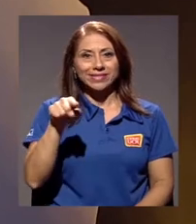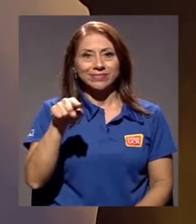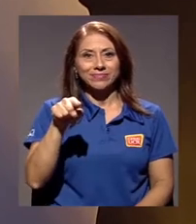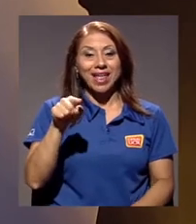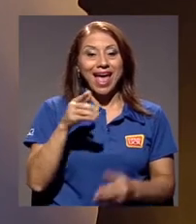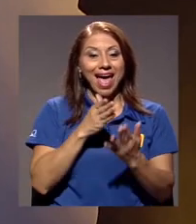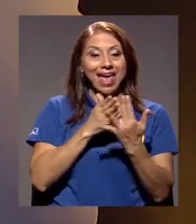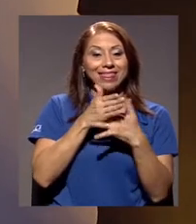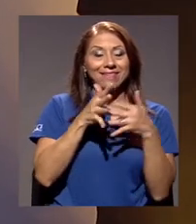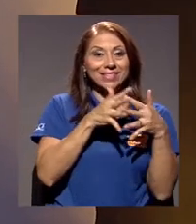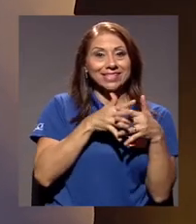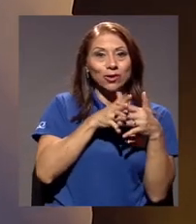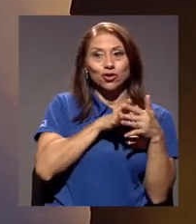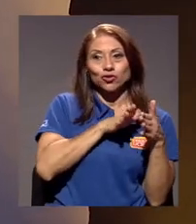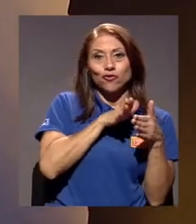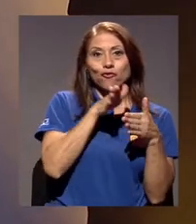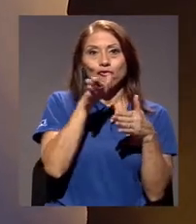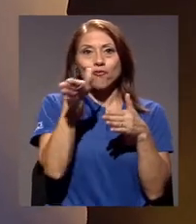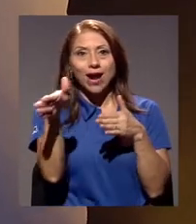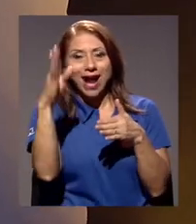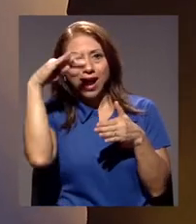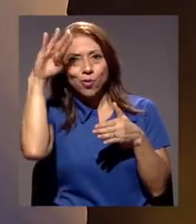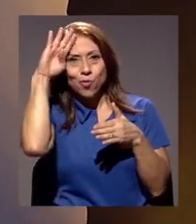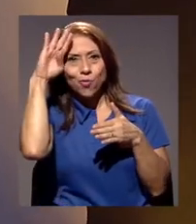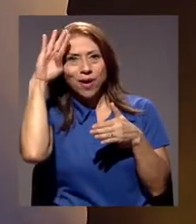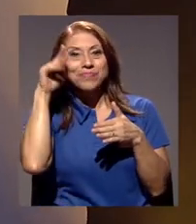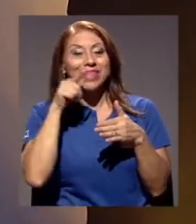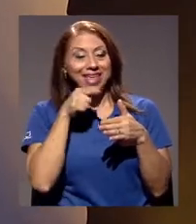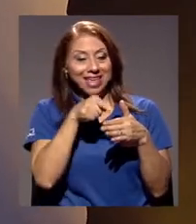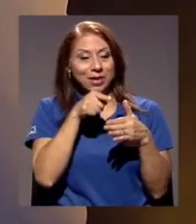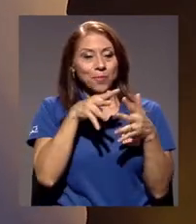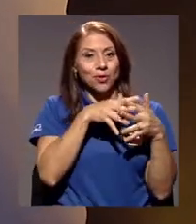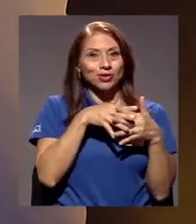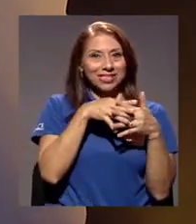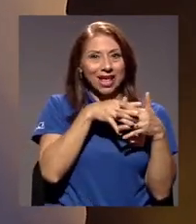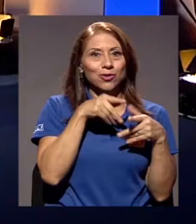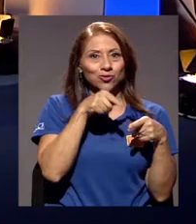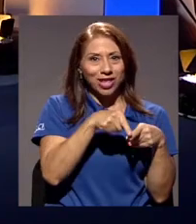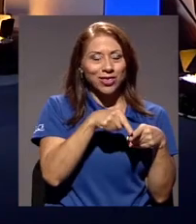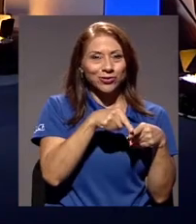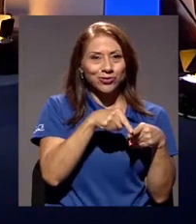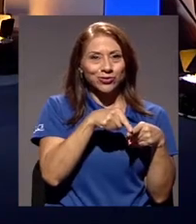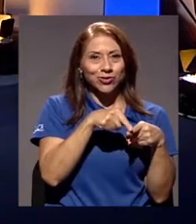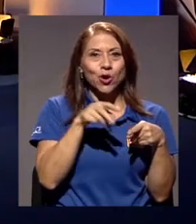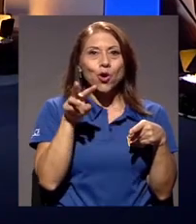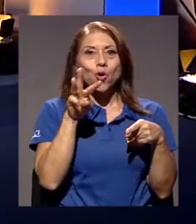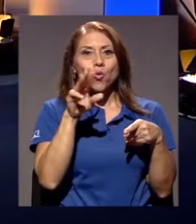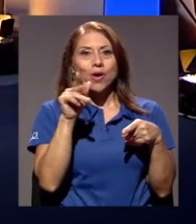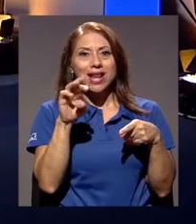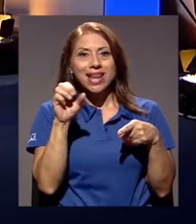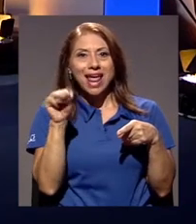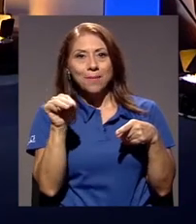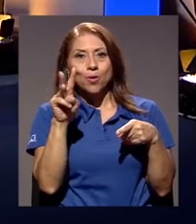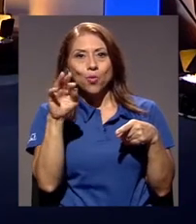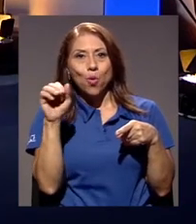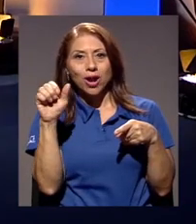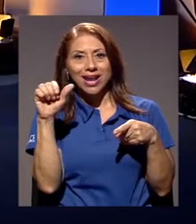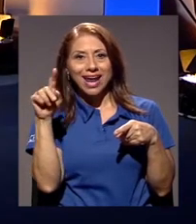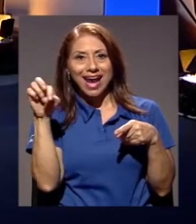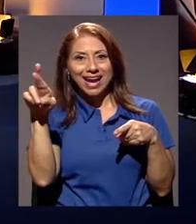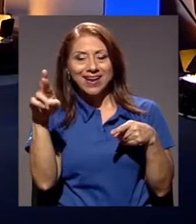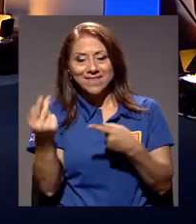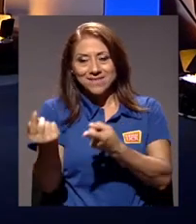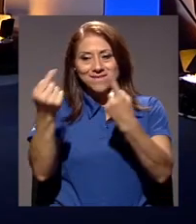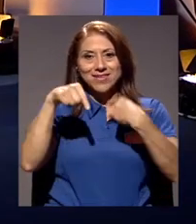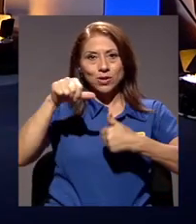y que por los eeuu william walker vino a centroamérica como se veía de cuba y